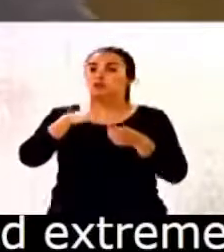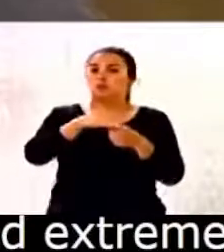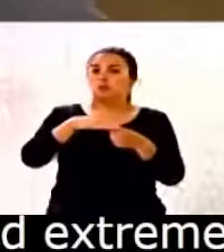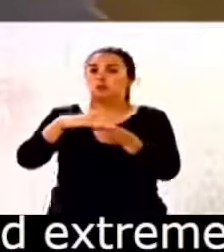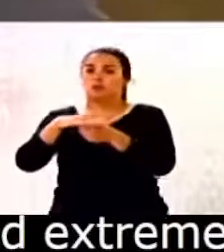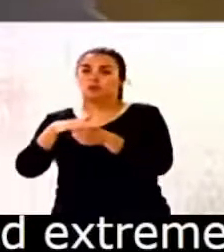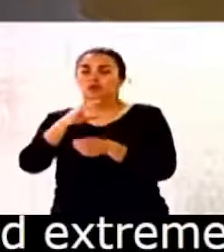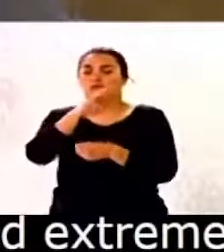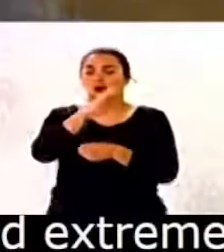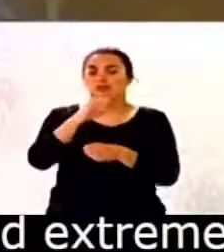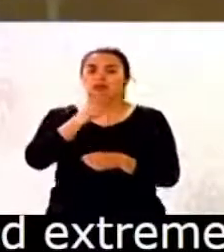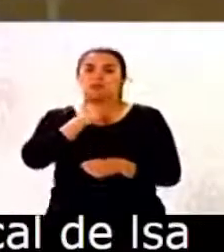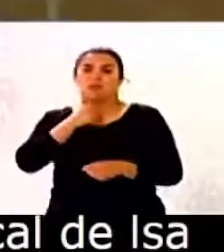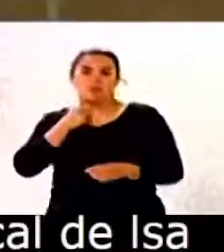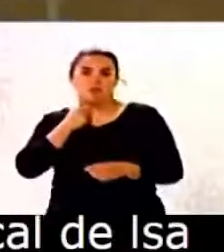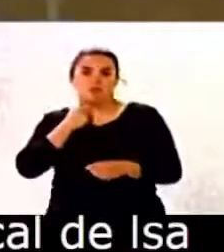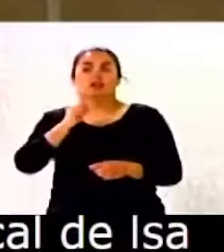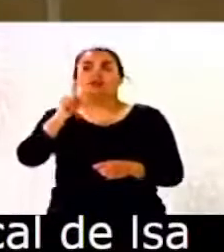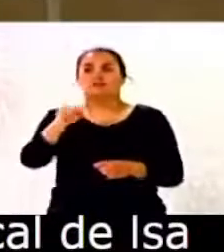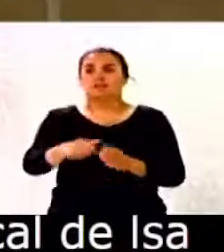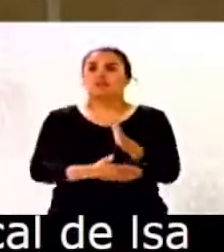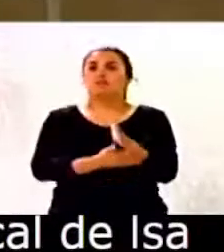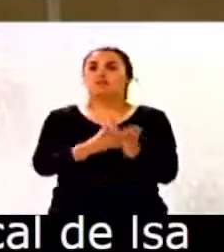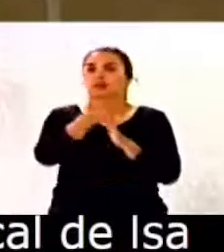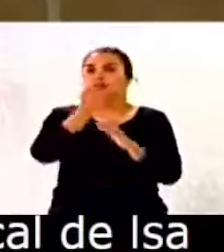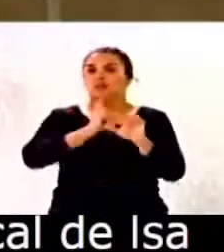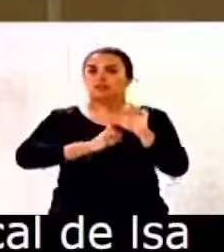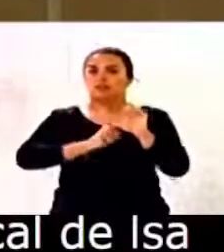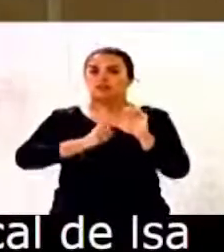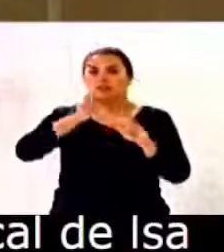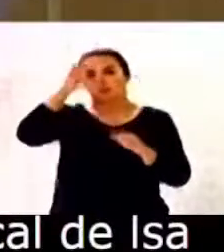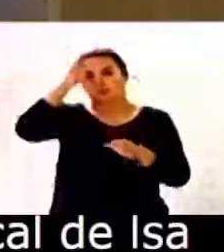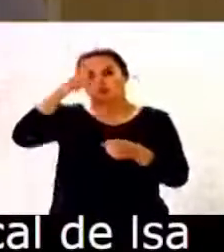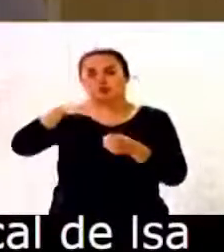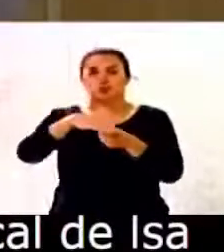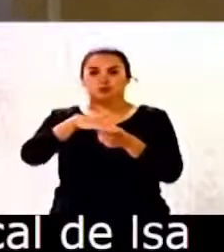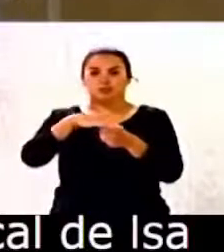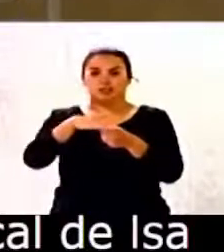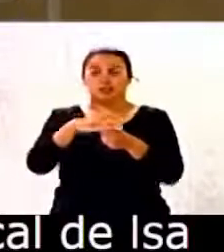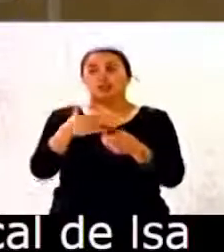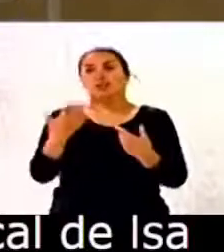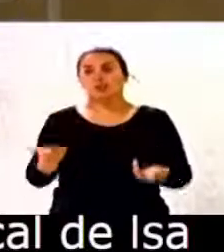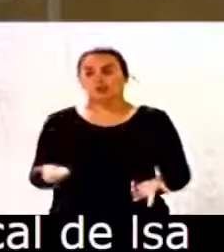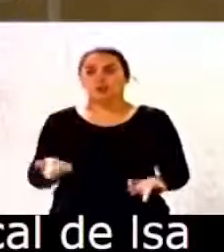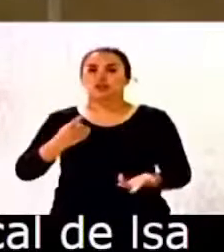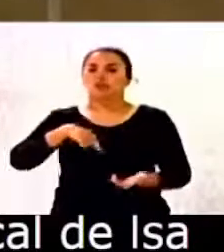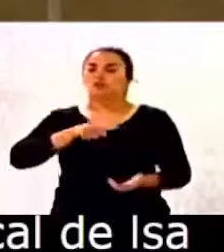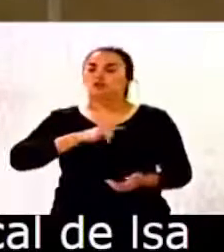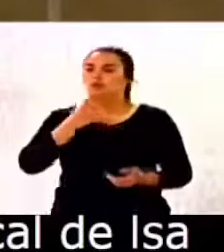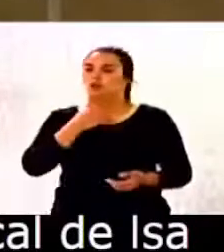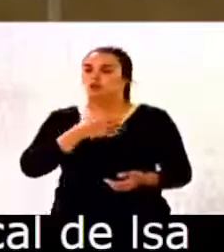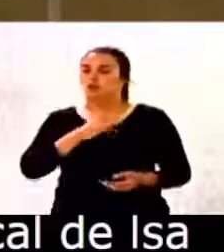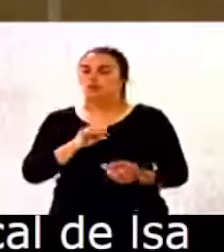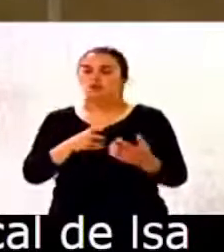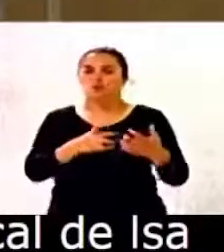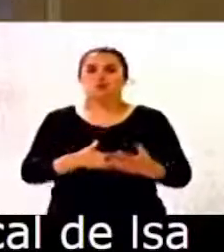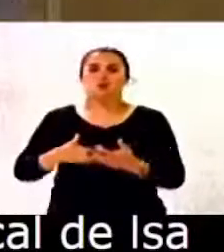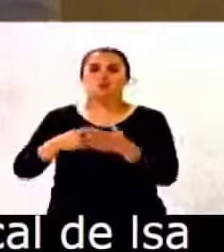de Cáceres y Badajoz y de la Federación Extremeña de Municipios y Provincias. Por tanto, podemos decir que en la lucha contra